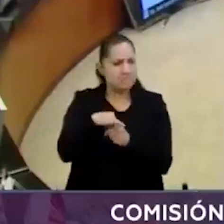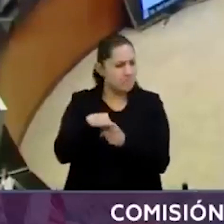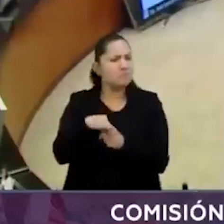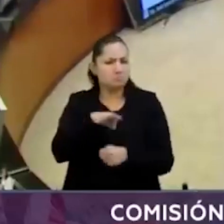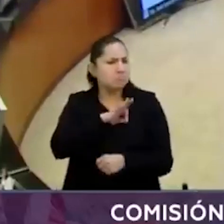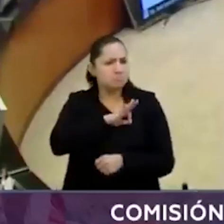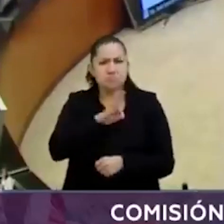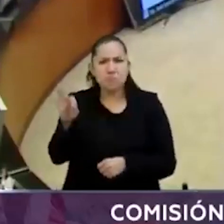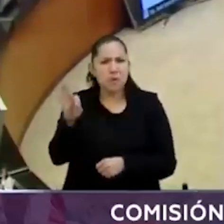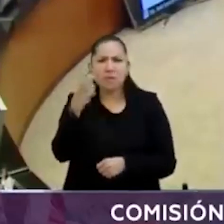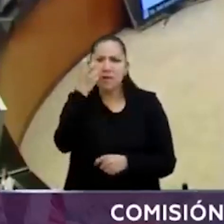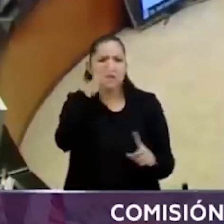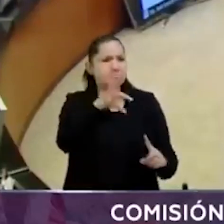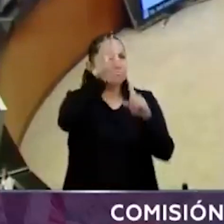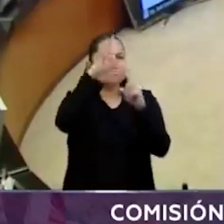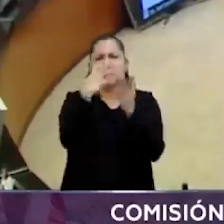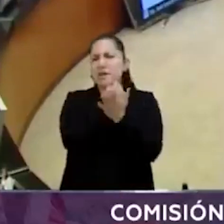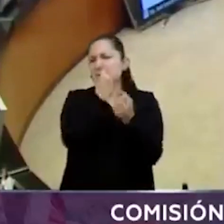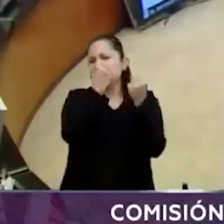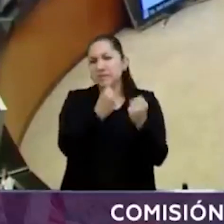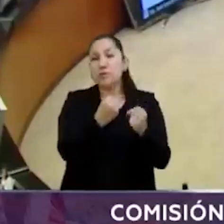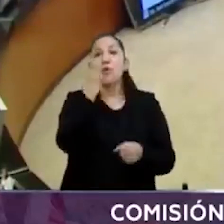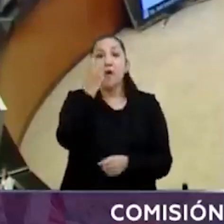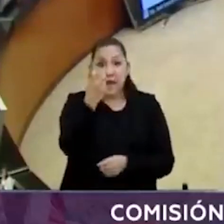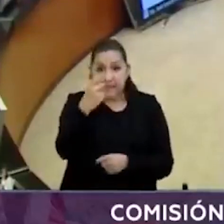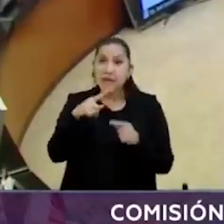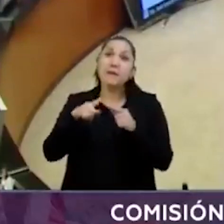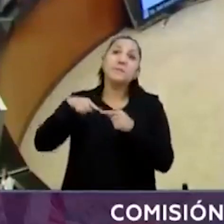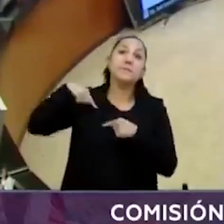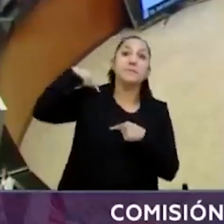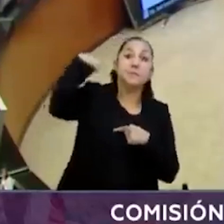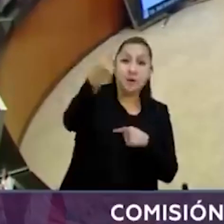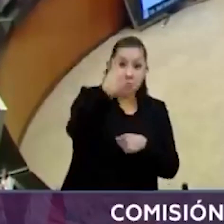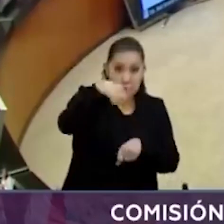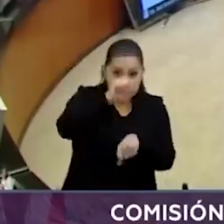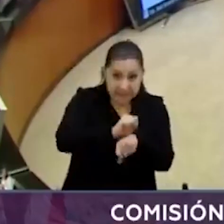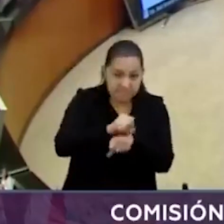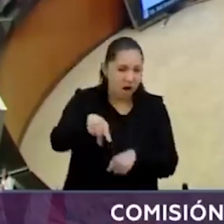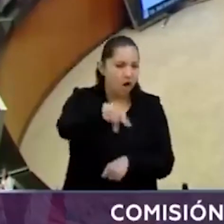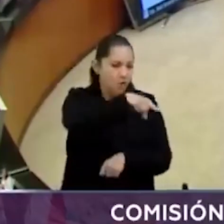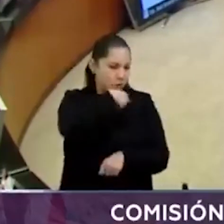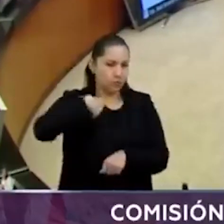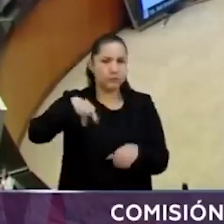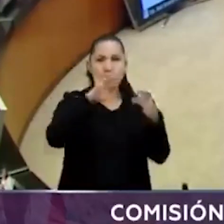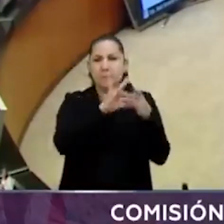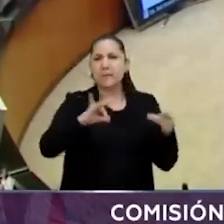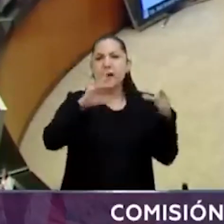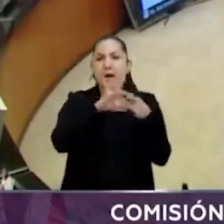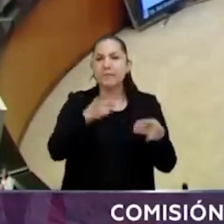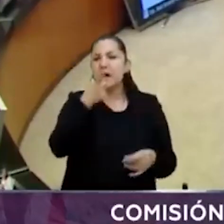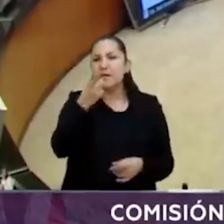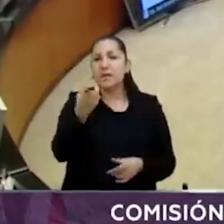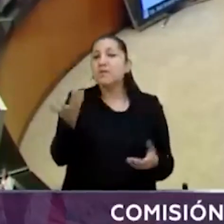aquí nosotros les vamos a estar diciendo se los dijimos les volvimos a ganar porque como ya se los